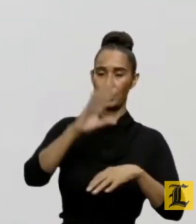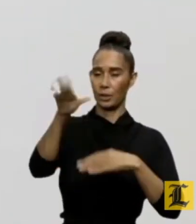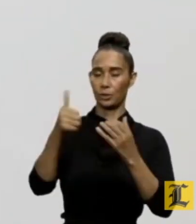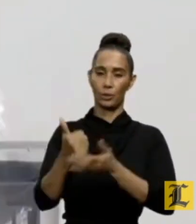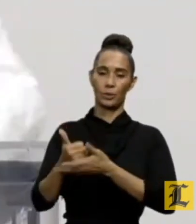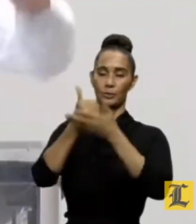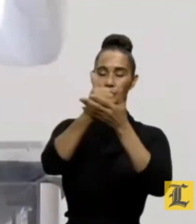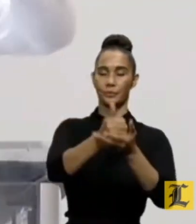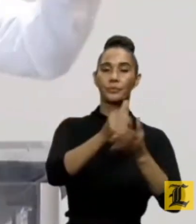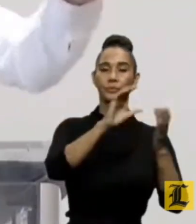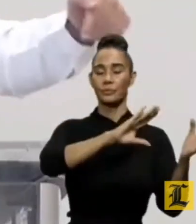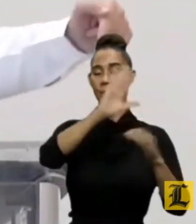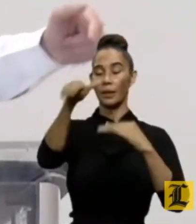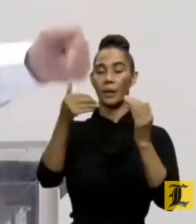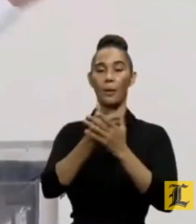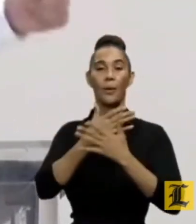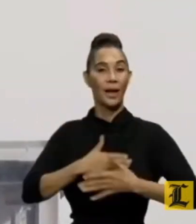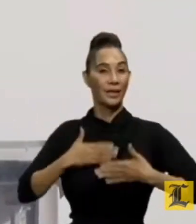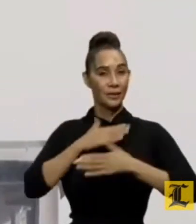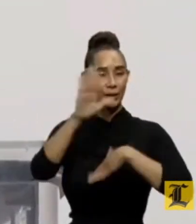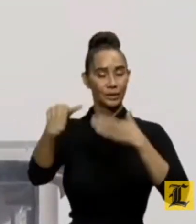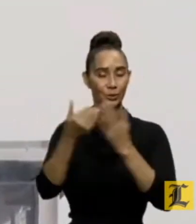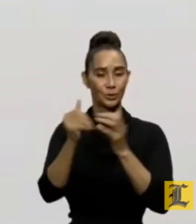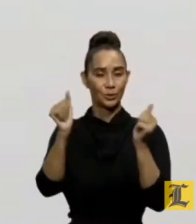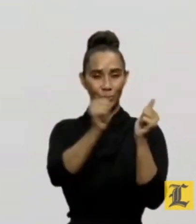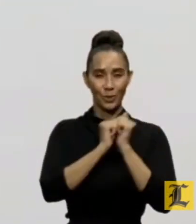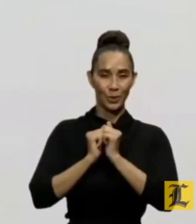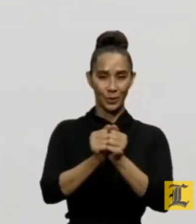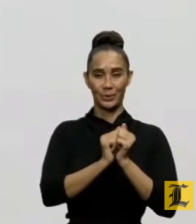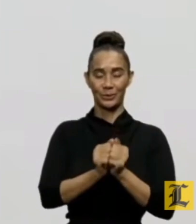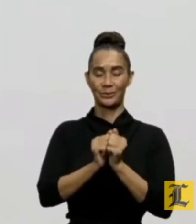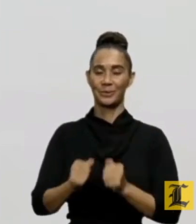se quedará al margen y que vamos a disfrutar todos juntos.